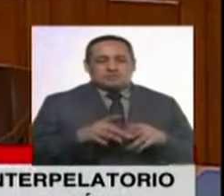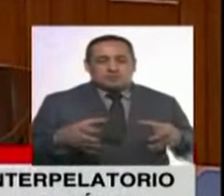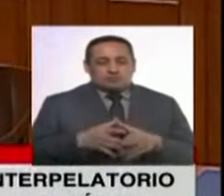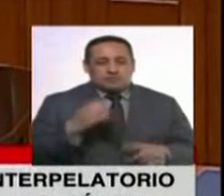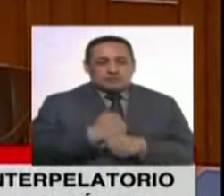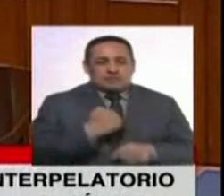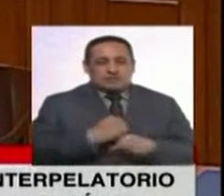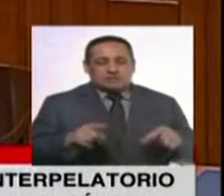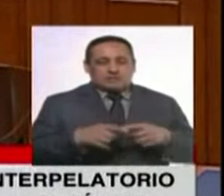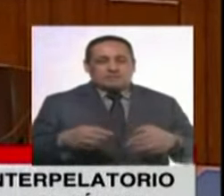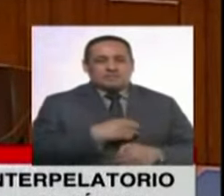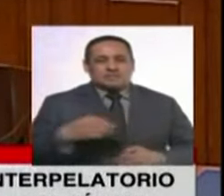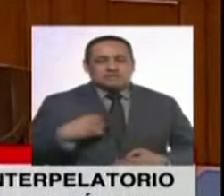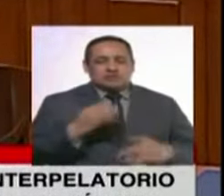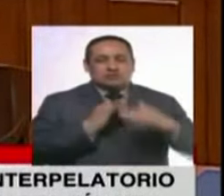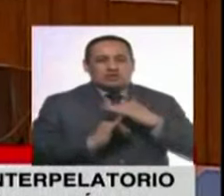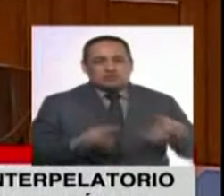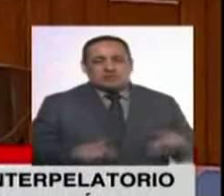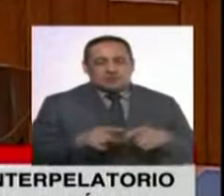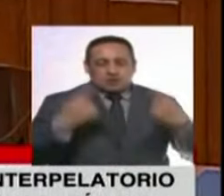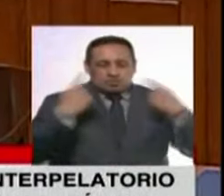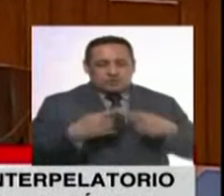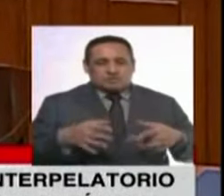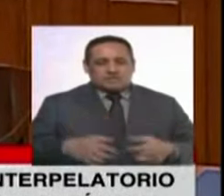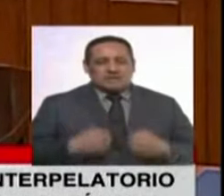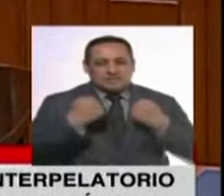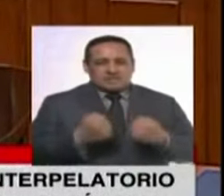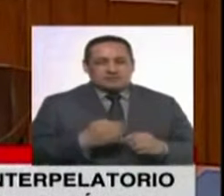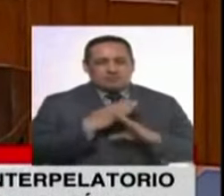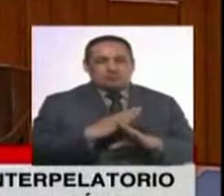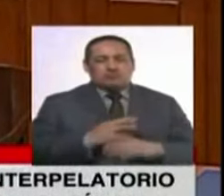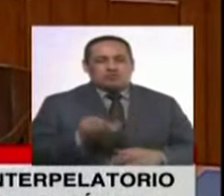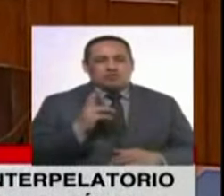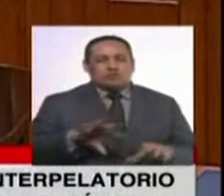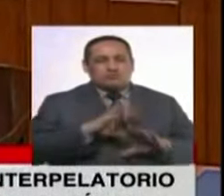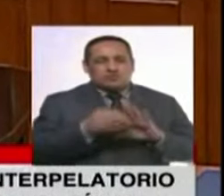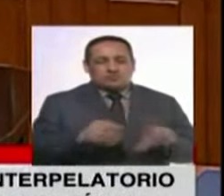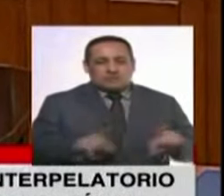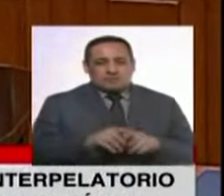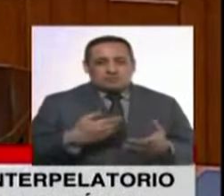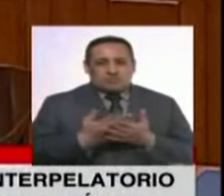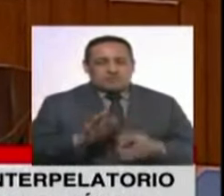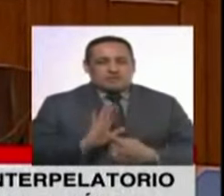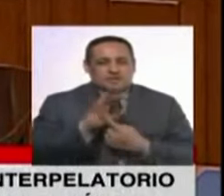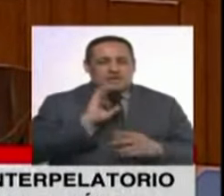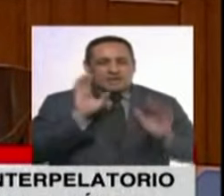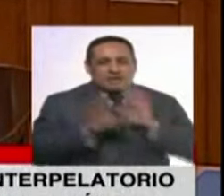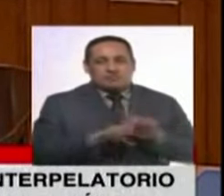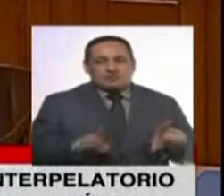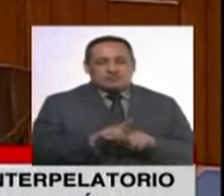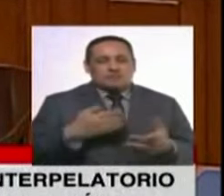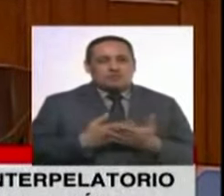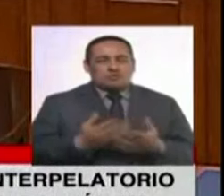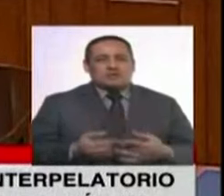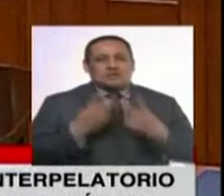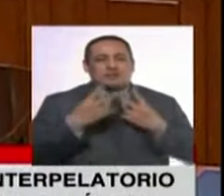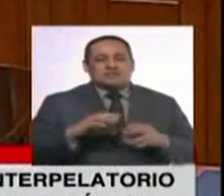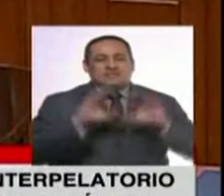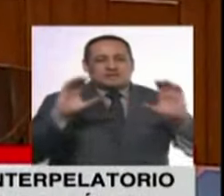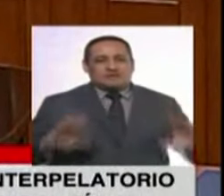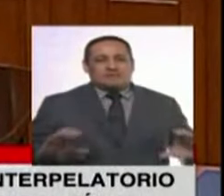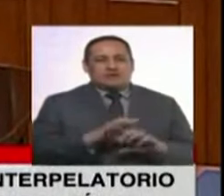del ministerio interior con la integridad y la lucha contra la corrupción podemos citar ejemplos como la obtención de